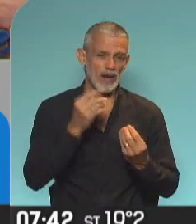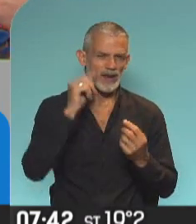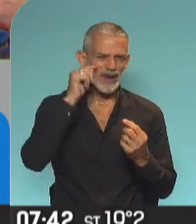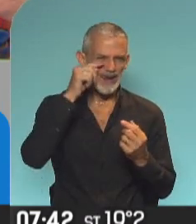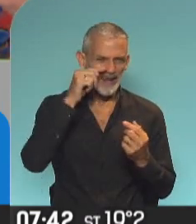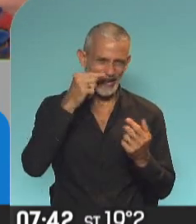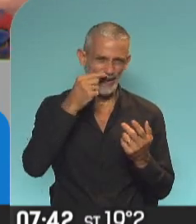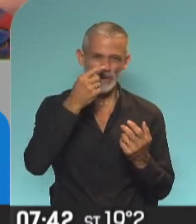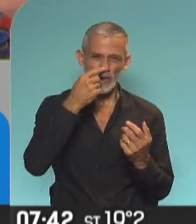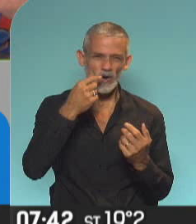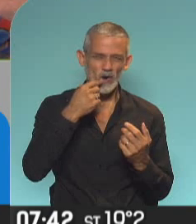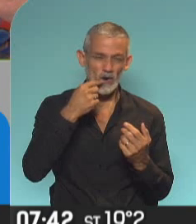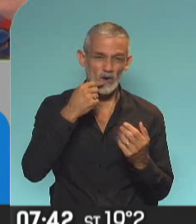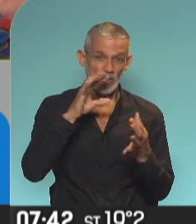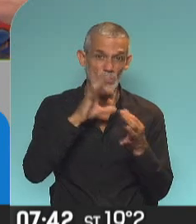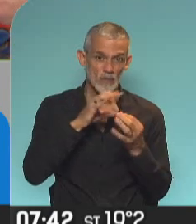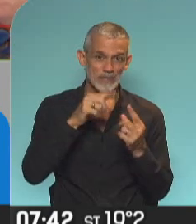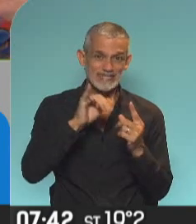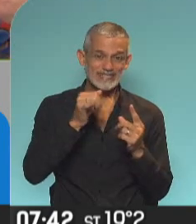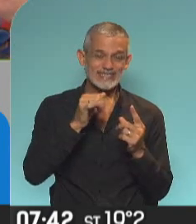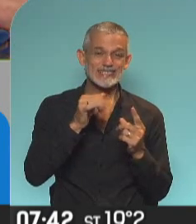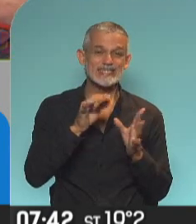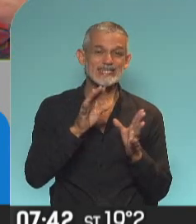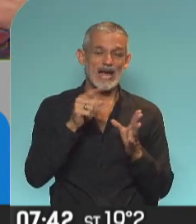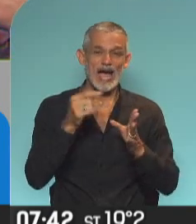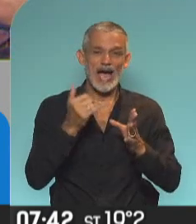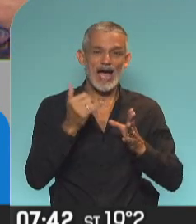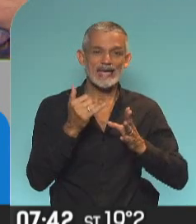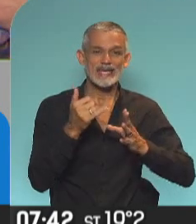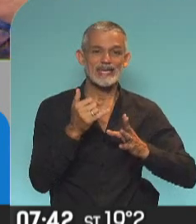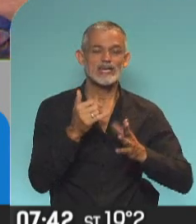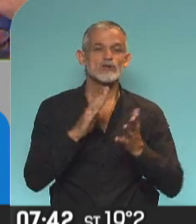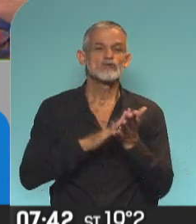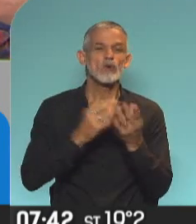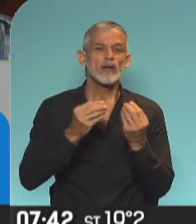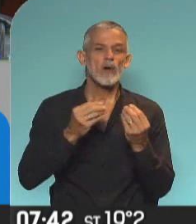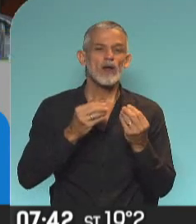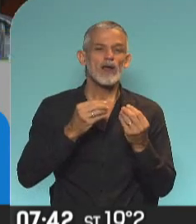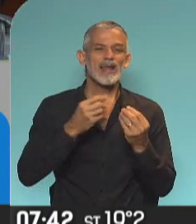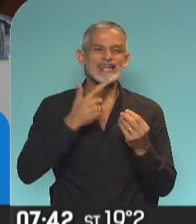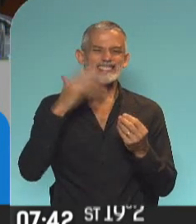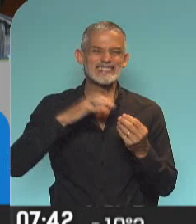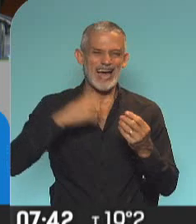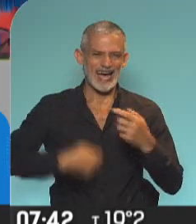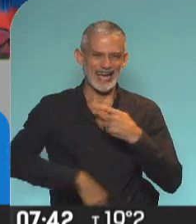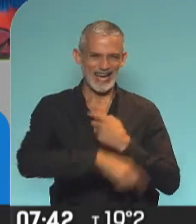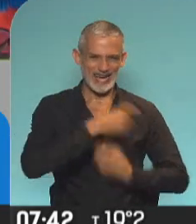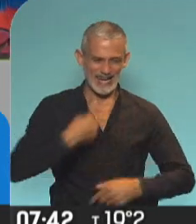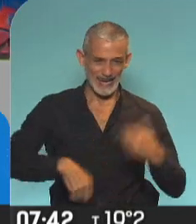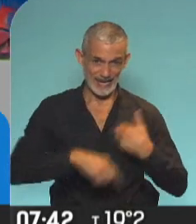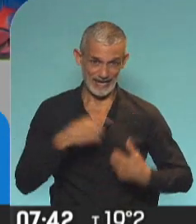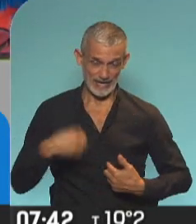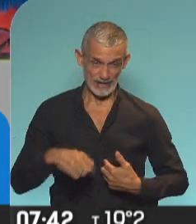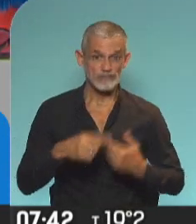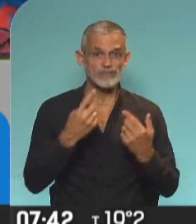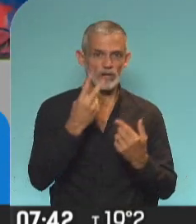en principio, y también se ha demostrado que tiene gran incidencia sobre la circulación. Es decir, que estos dos elementos,